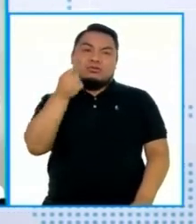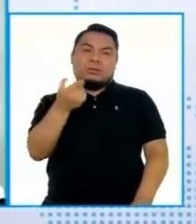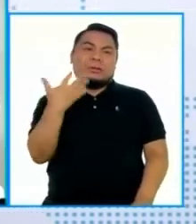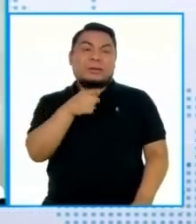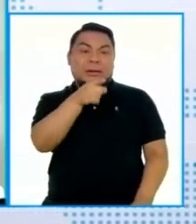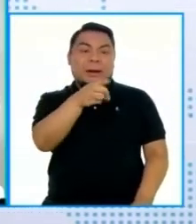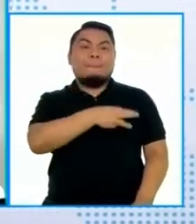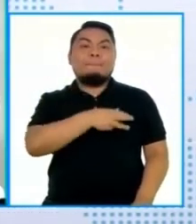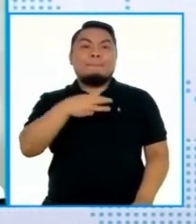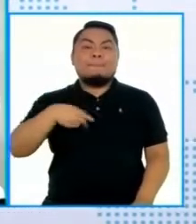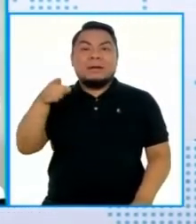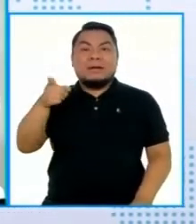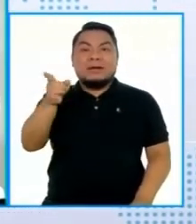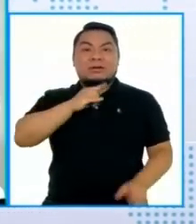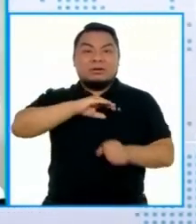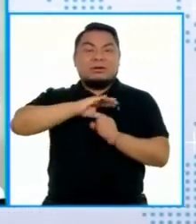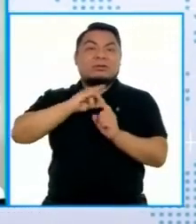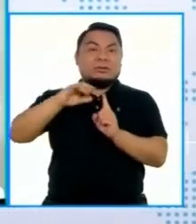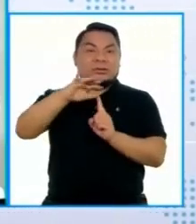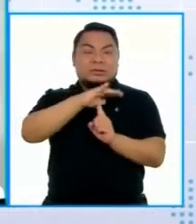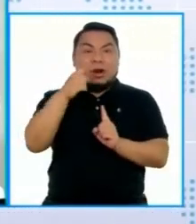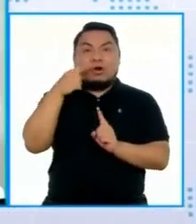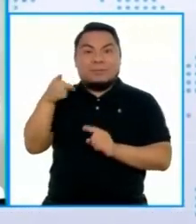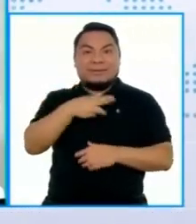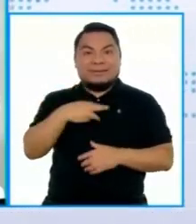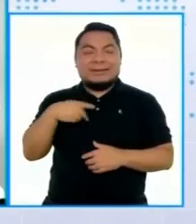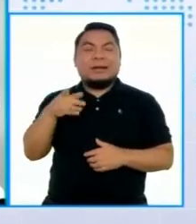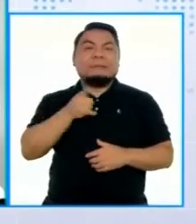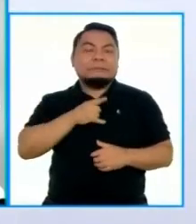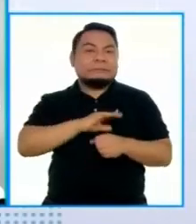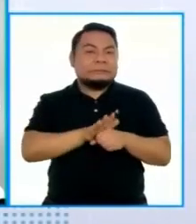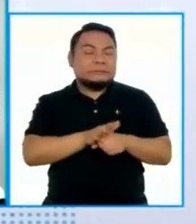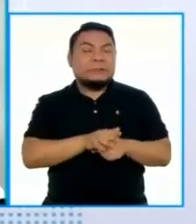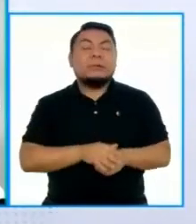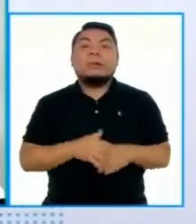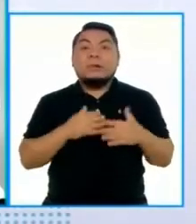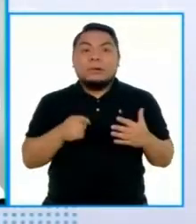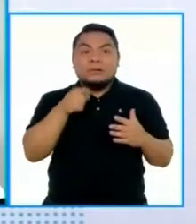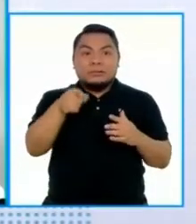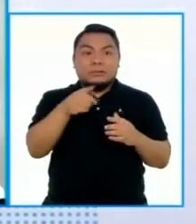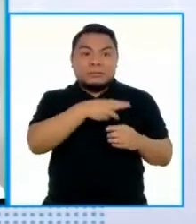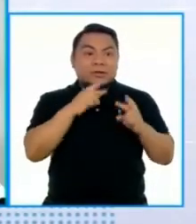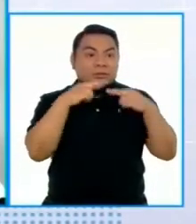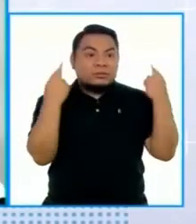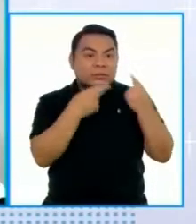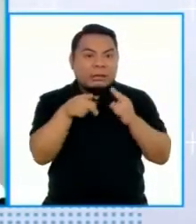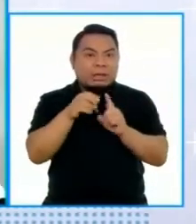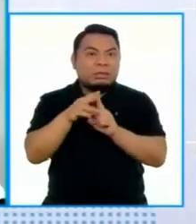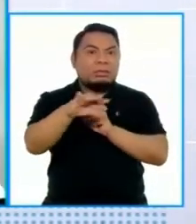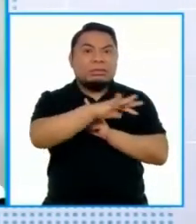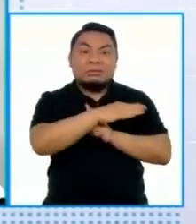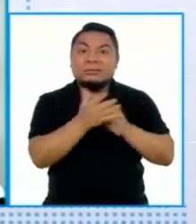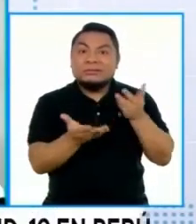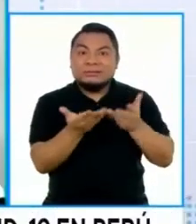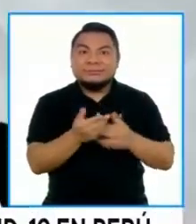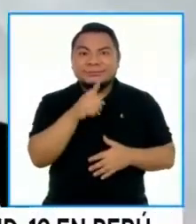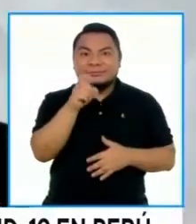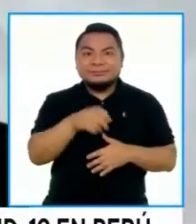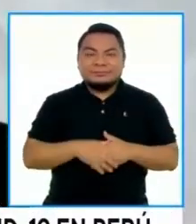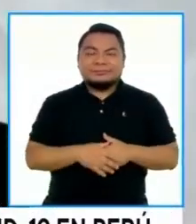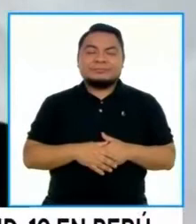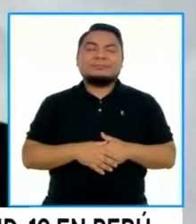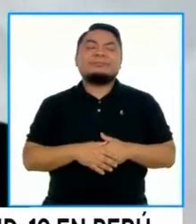uno de los ministros está contagiado con COVID y obviamente la preocupación por saber sobre la salud de los otros ministros. Sí, bueno, muchas gracias